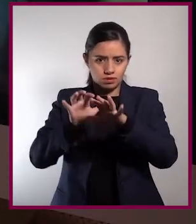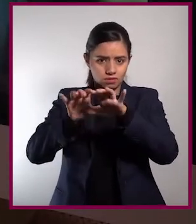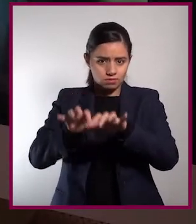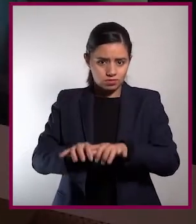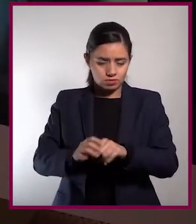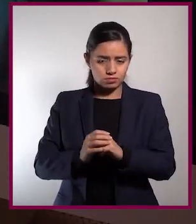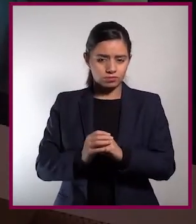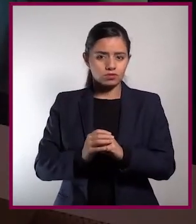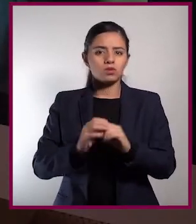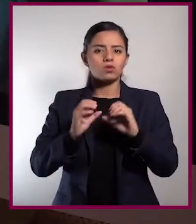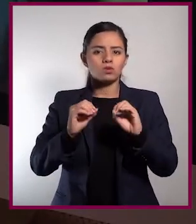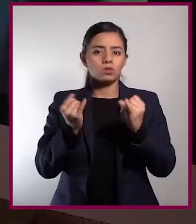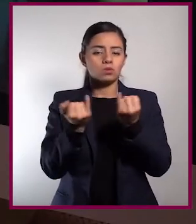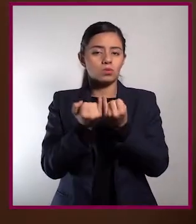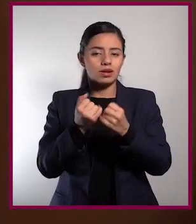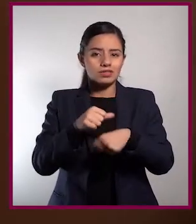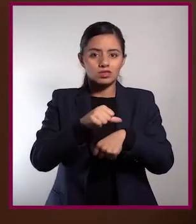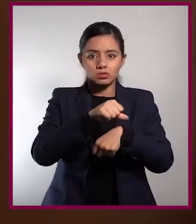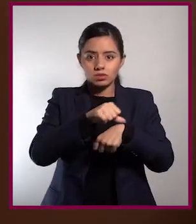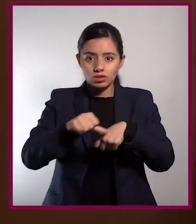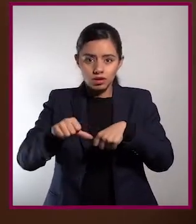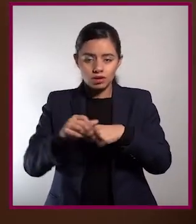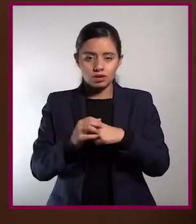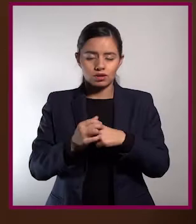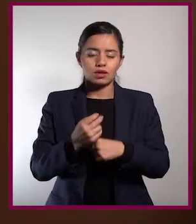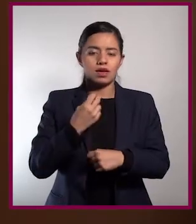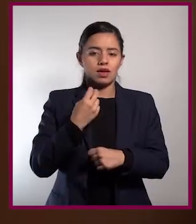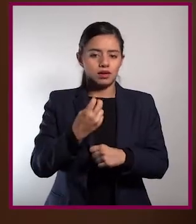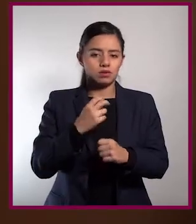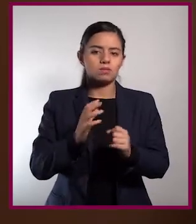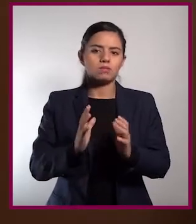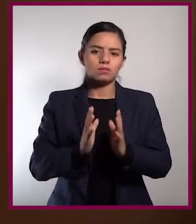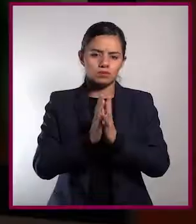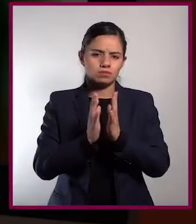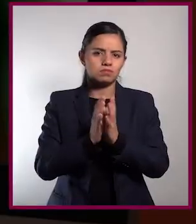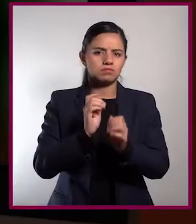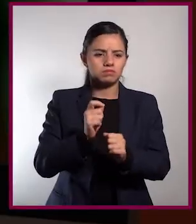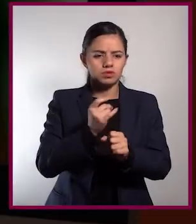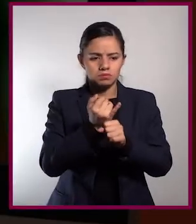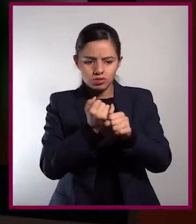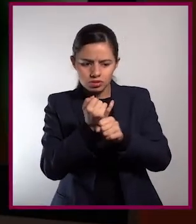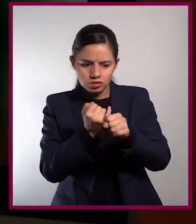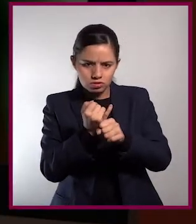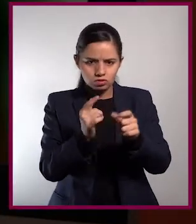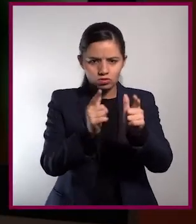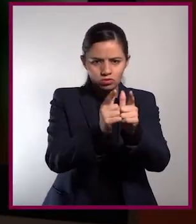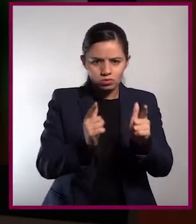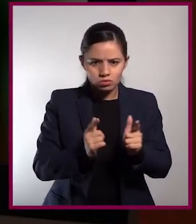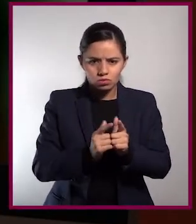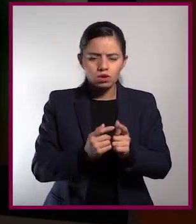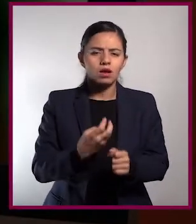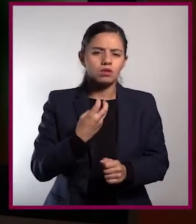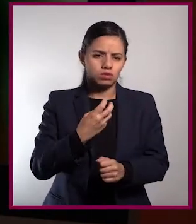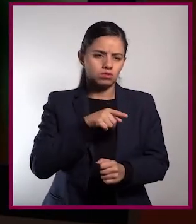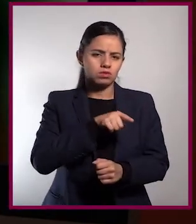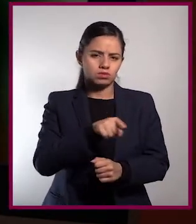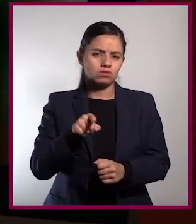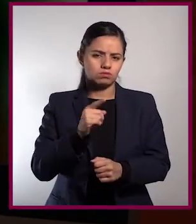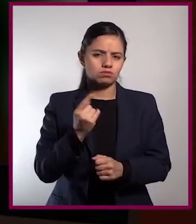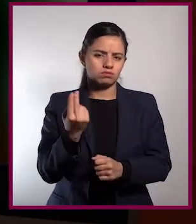clínico, hasta decisiones mayores como una cirugía o participar en un protocolo de investigación. Es clave